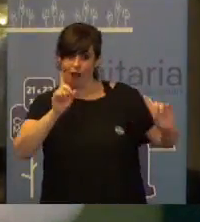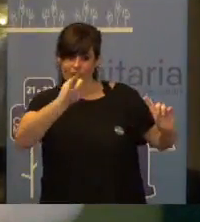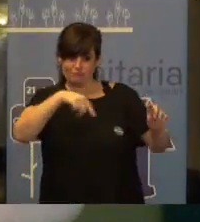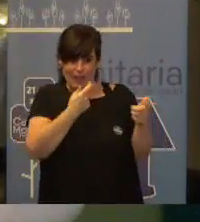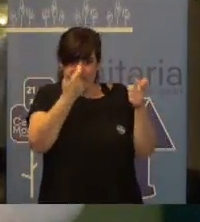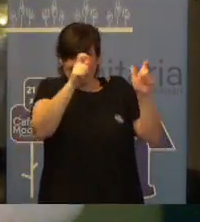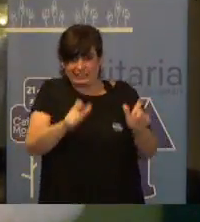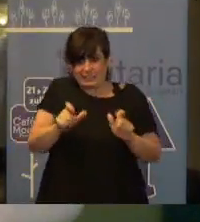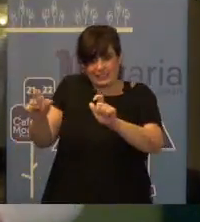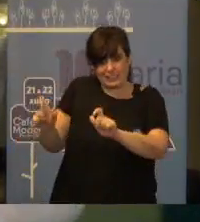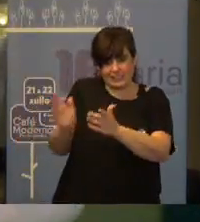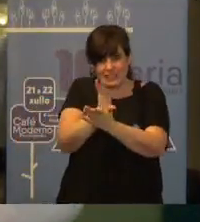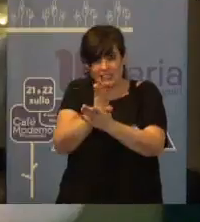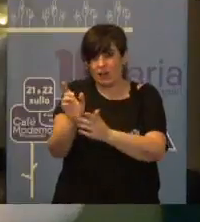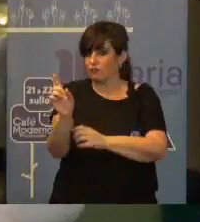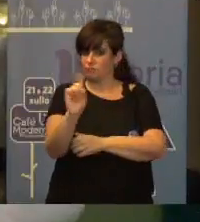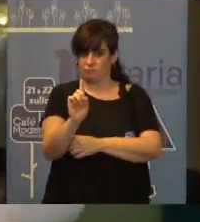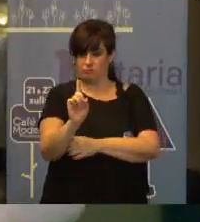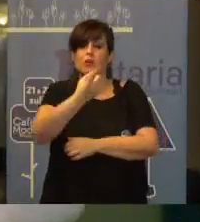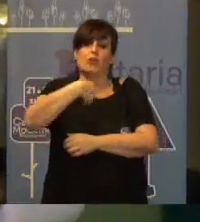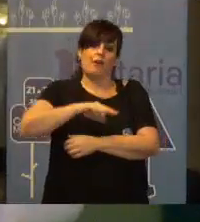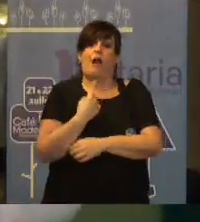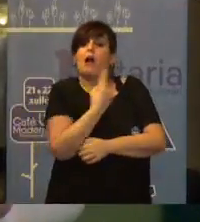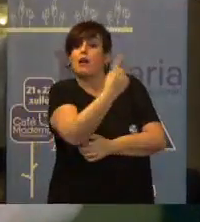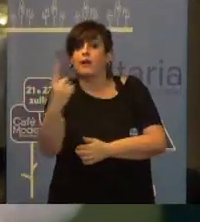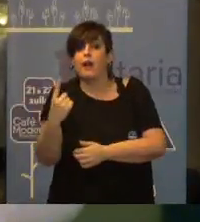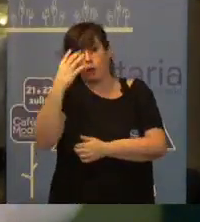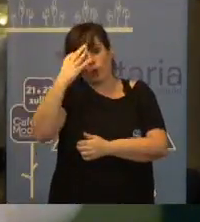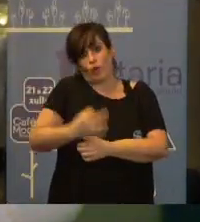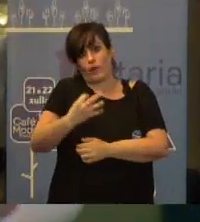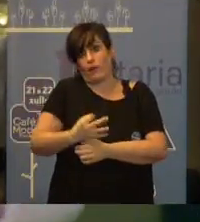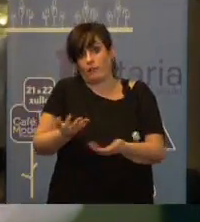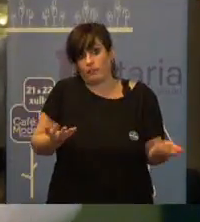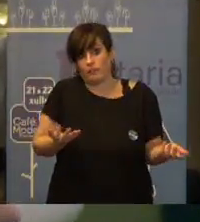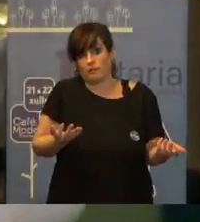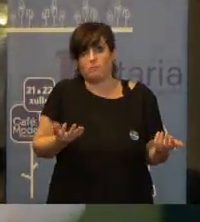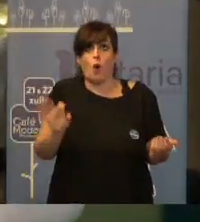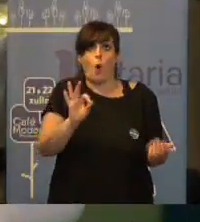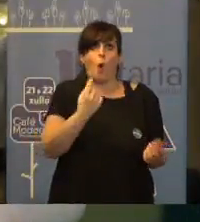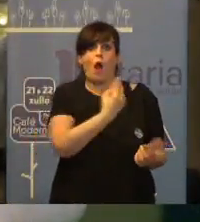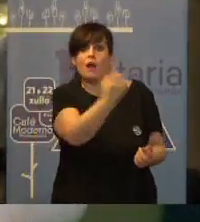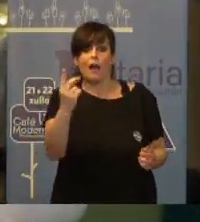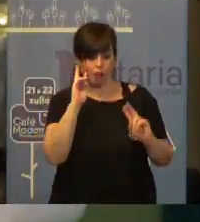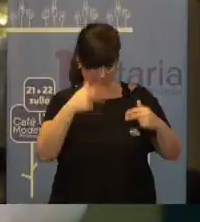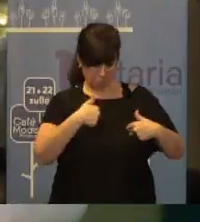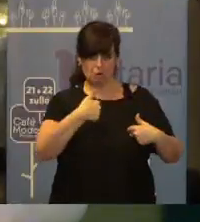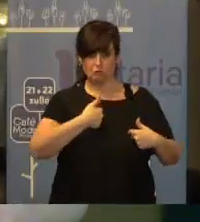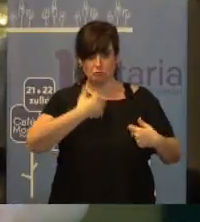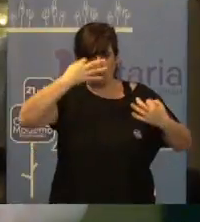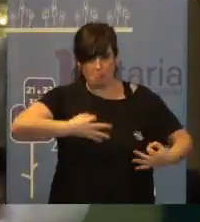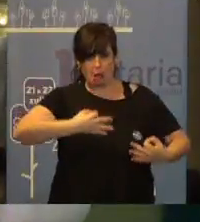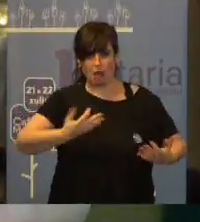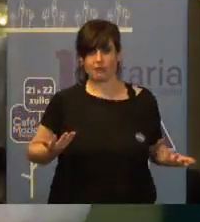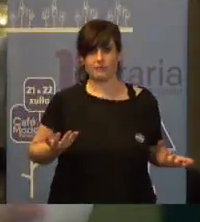a ter unhas crenzas a creer que estamos en posesión da verdade, que temos a ter unhas